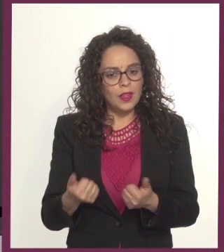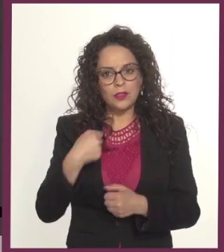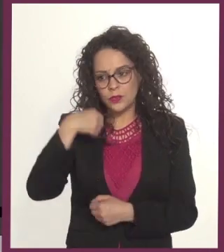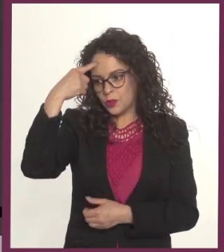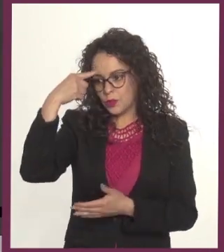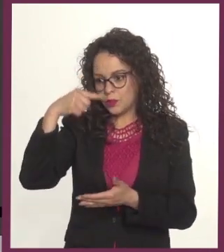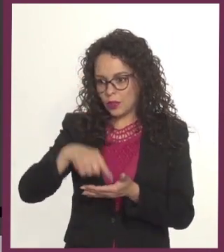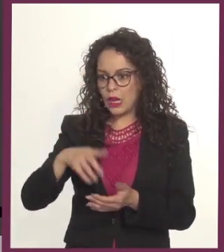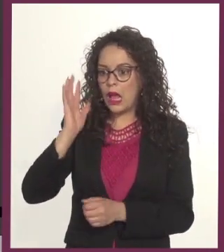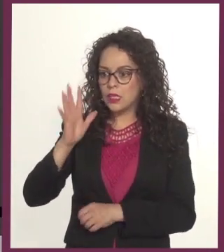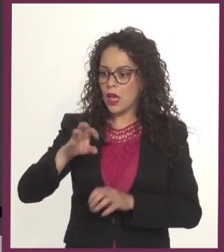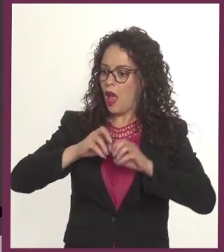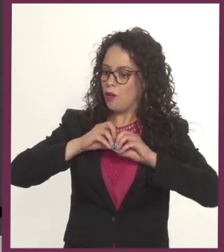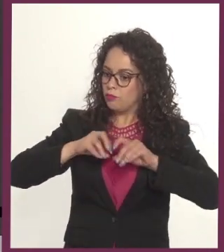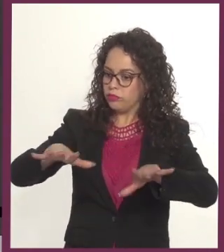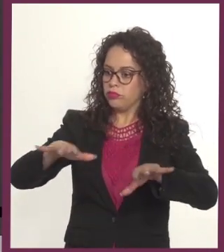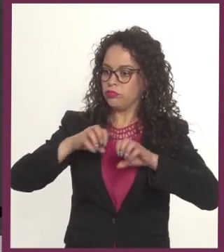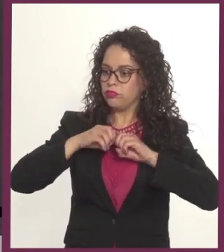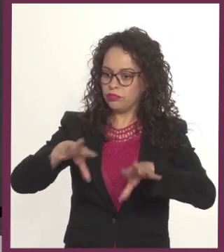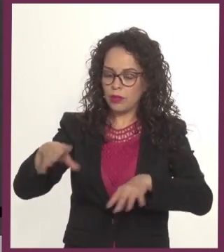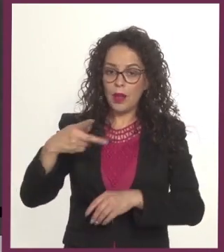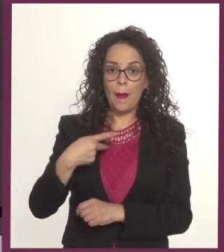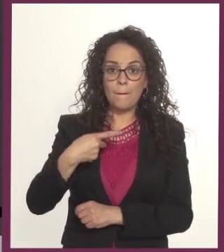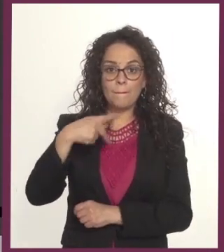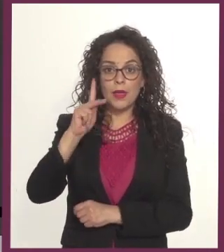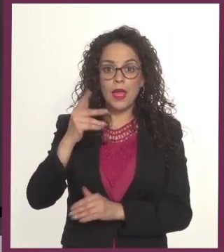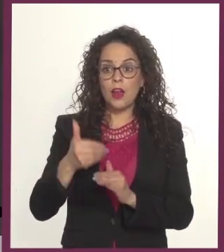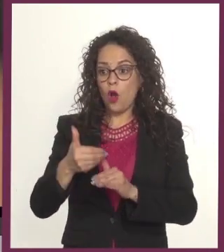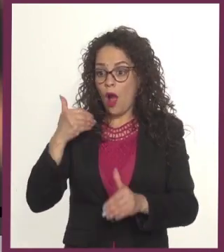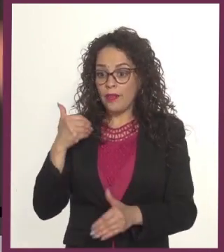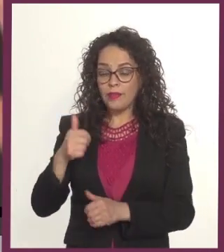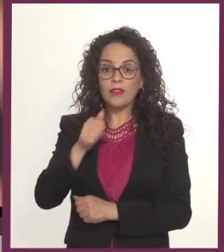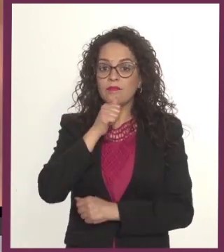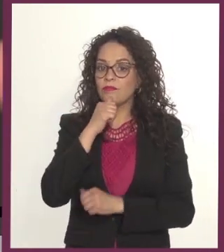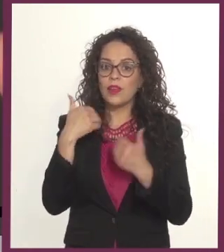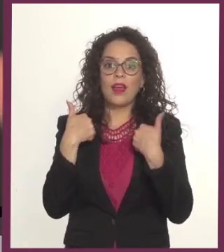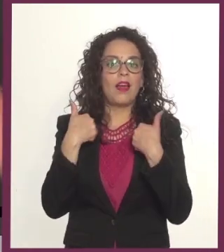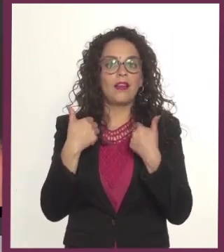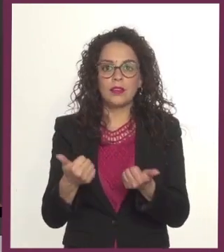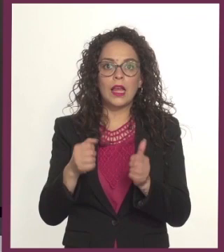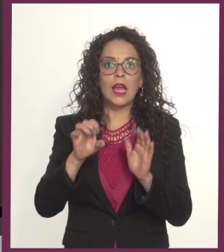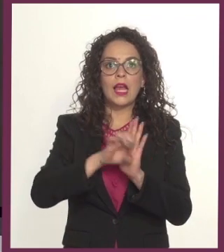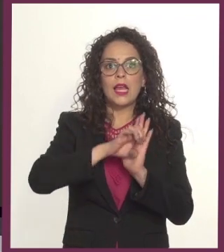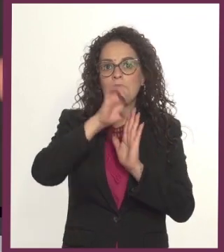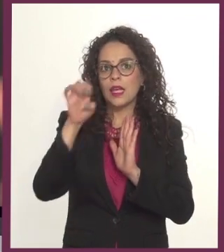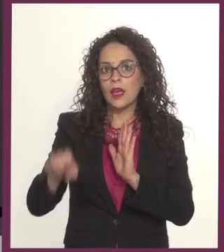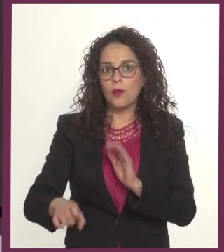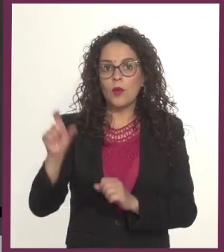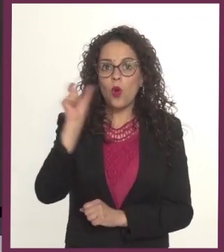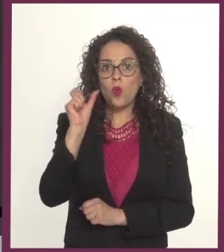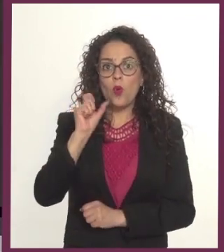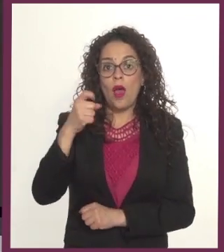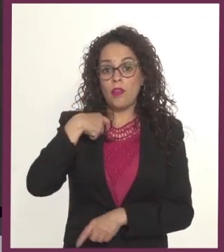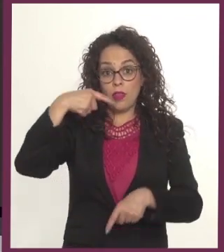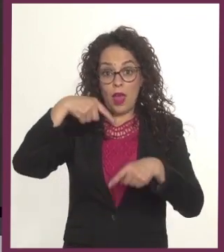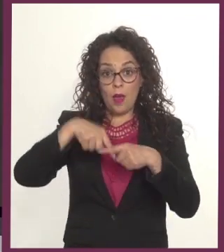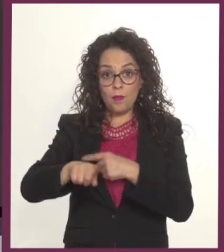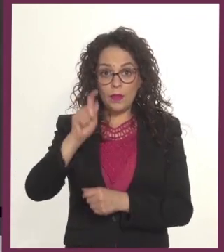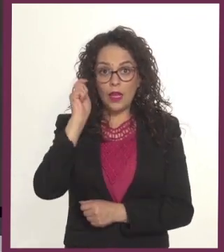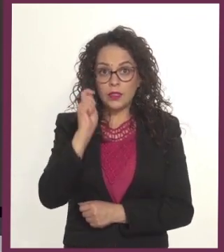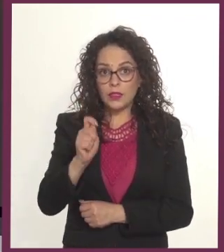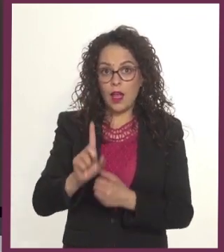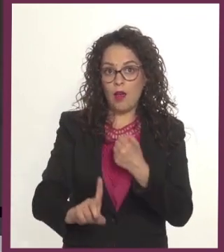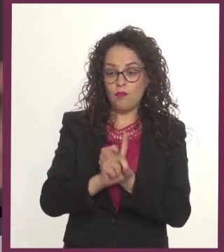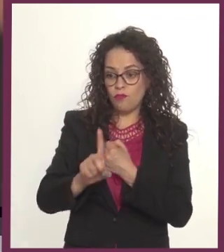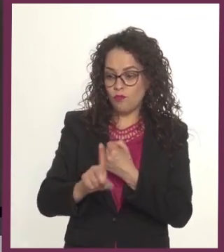Las batallas de freestyle han tardado un poco en entenderse. Yo creo que han llegado a todos